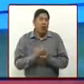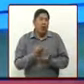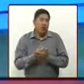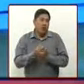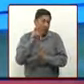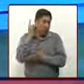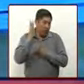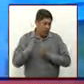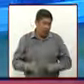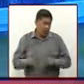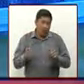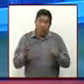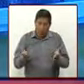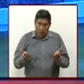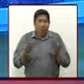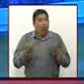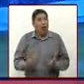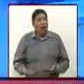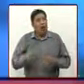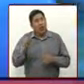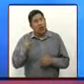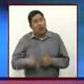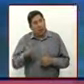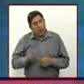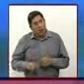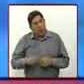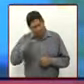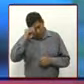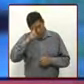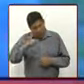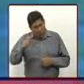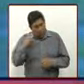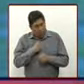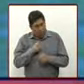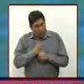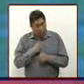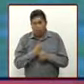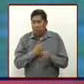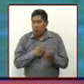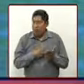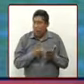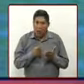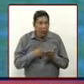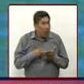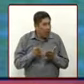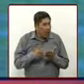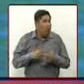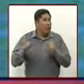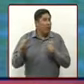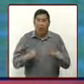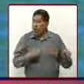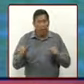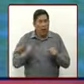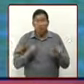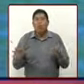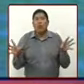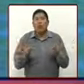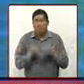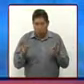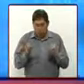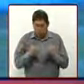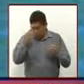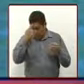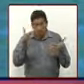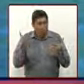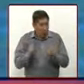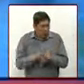boliviana, pues es con el boliviano. Ahora, de que se necesita y que para ellos está trabajando, evidentemente tenemos las acciones y las reuniones y los